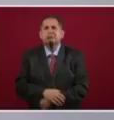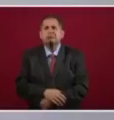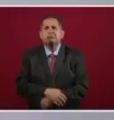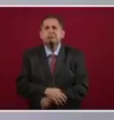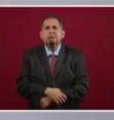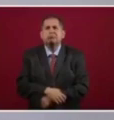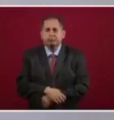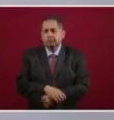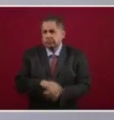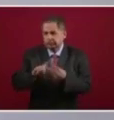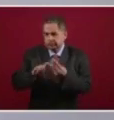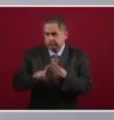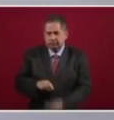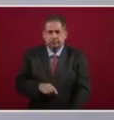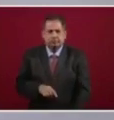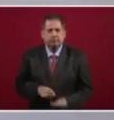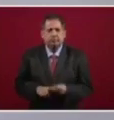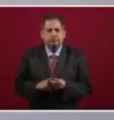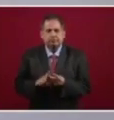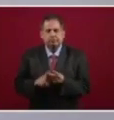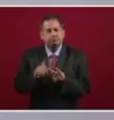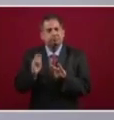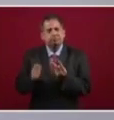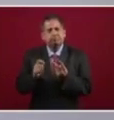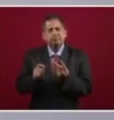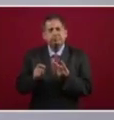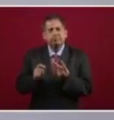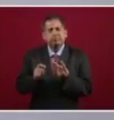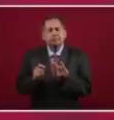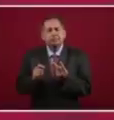lo segundo que es